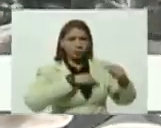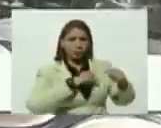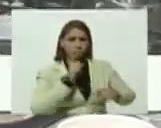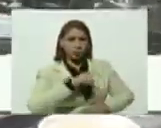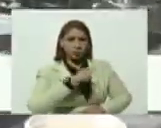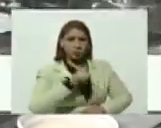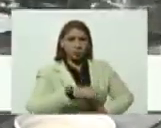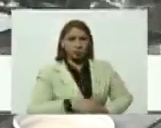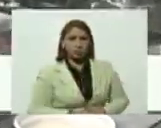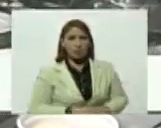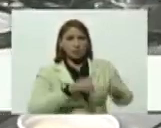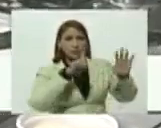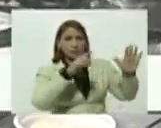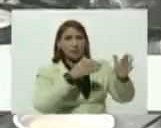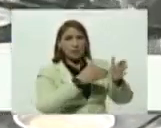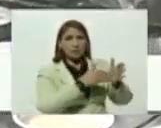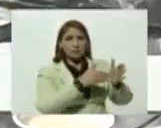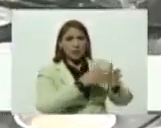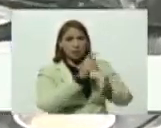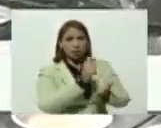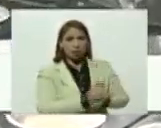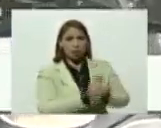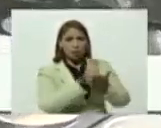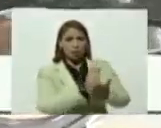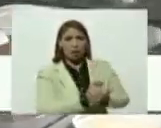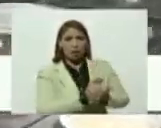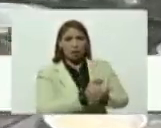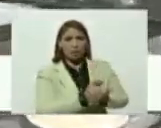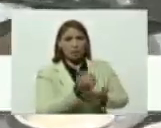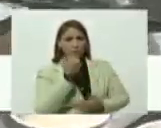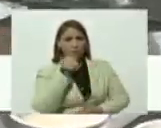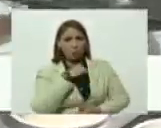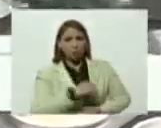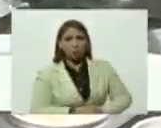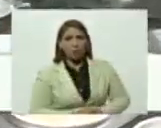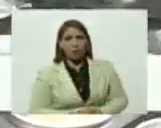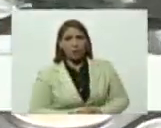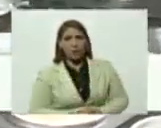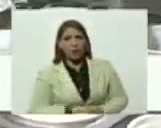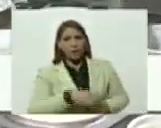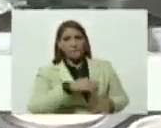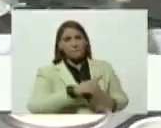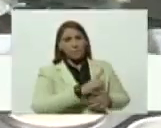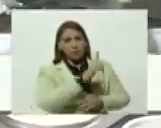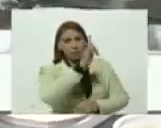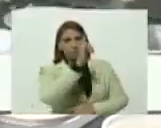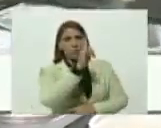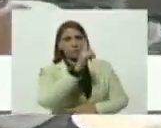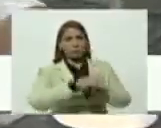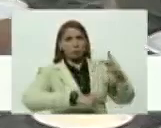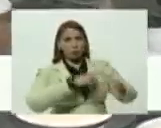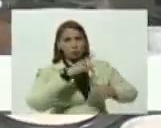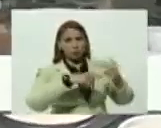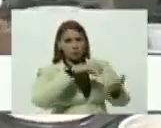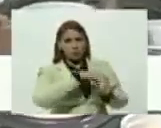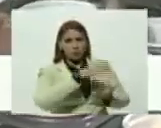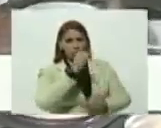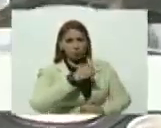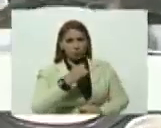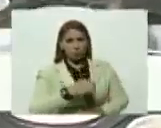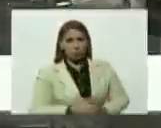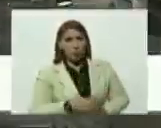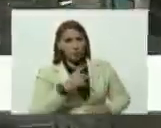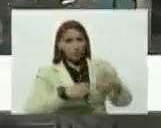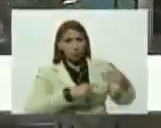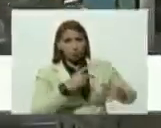necesitar 6.000 toneladas de fruta de palma que es producida en el estado Zulia, que serán procesadas en la extractora